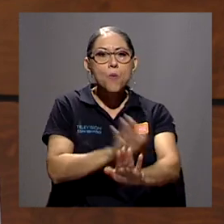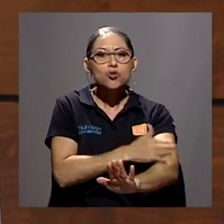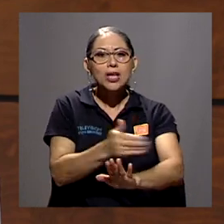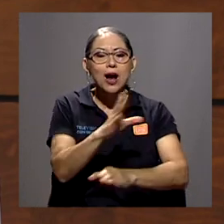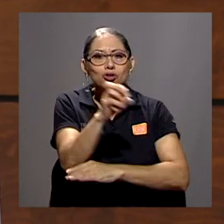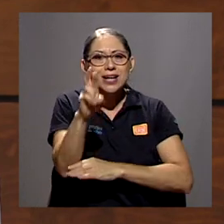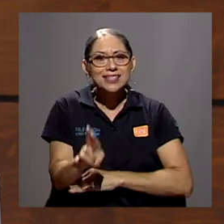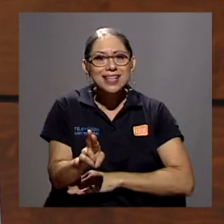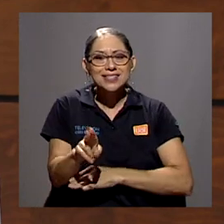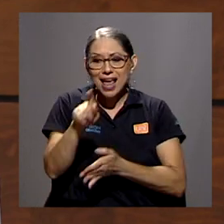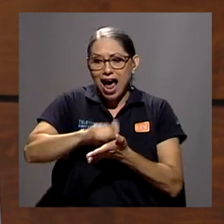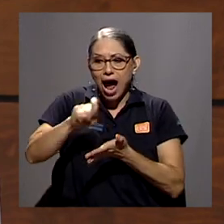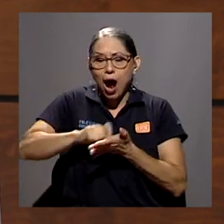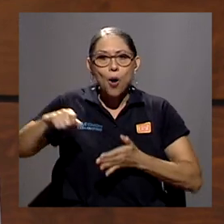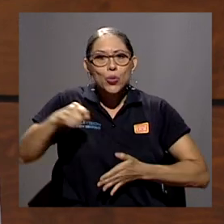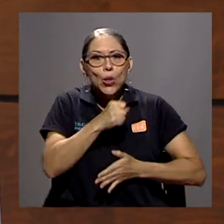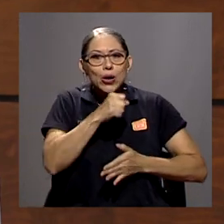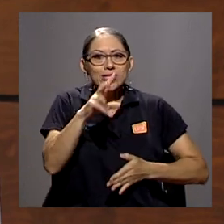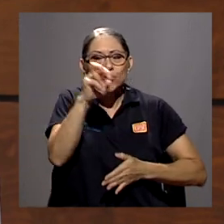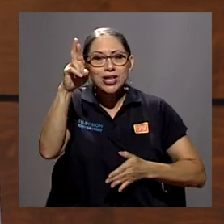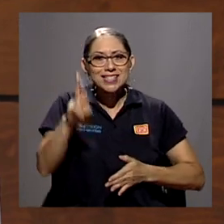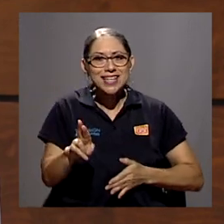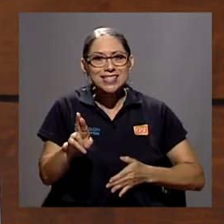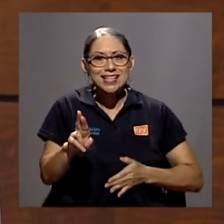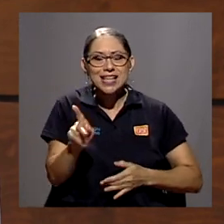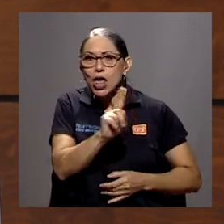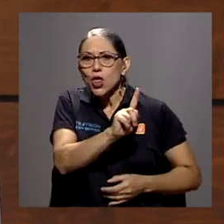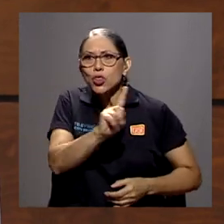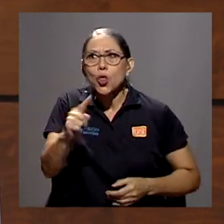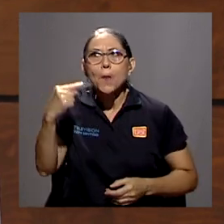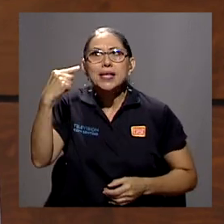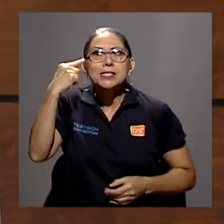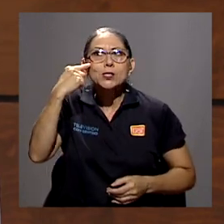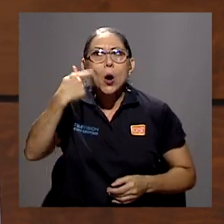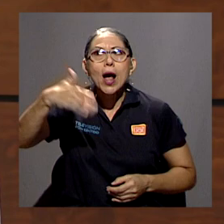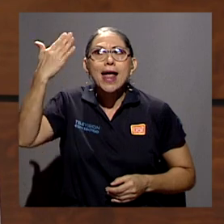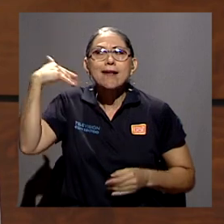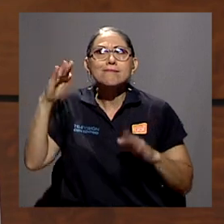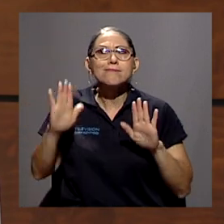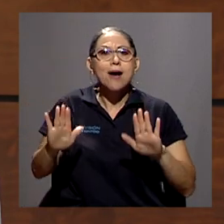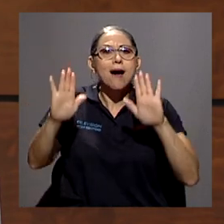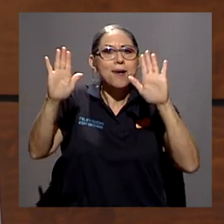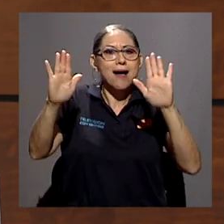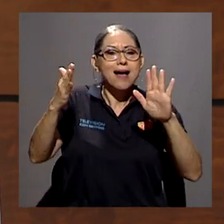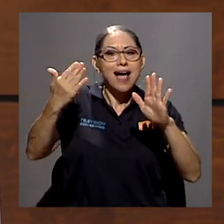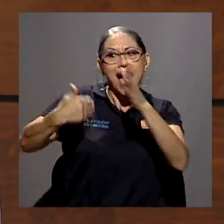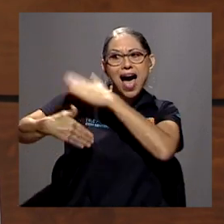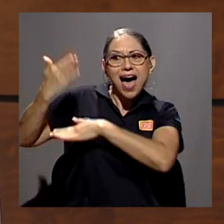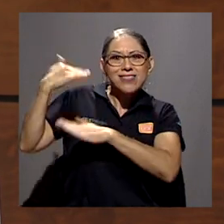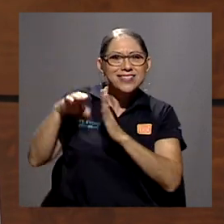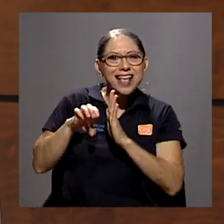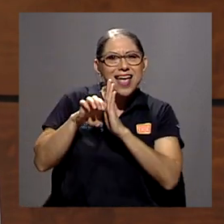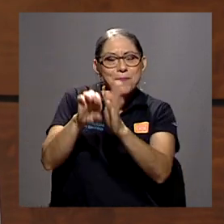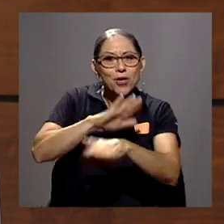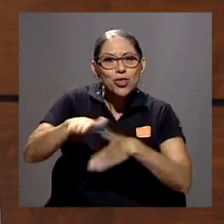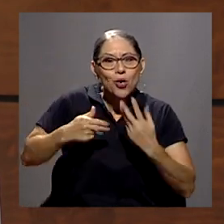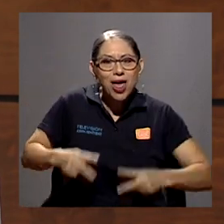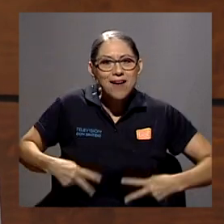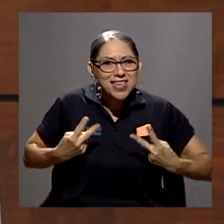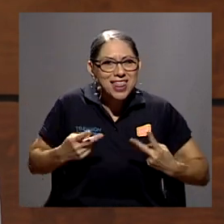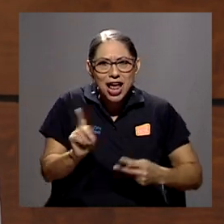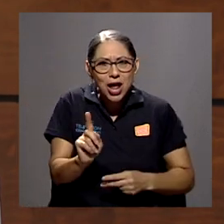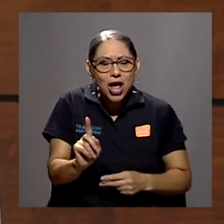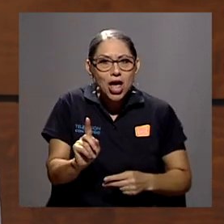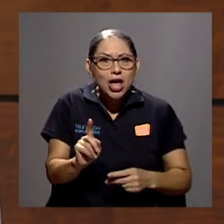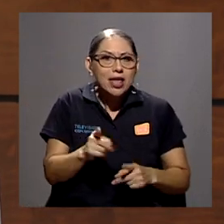no se fue a pensar necesariamente en aquellos grandes autores que han sido referencia de toda la vida verdad